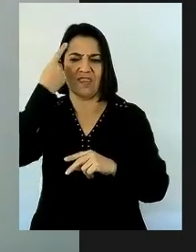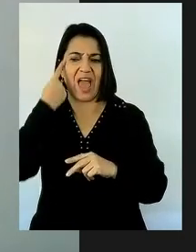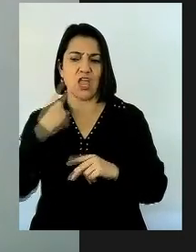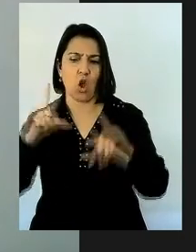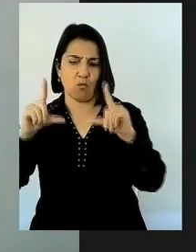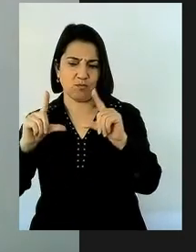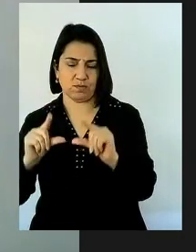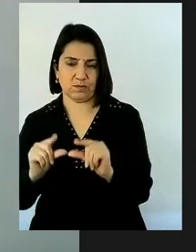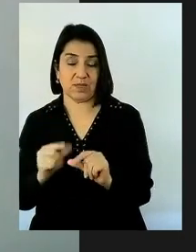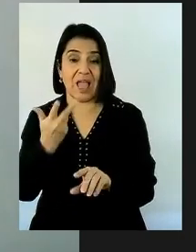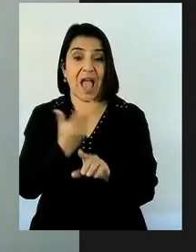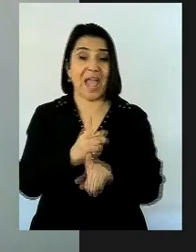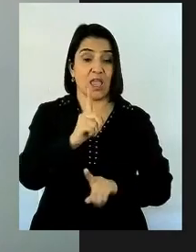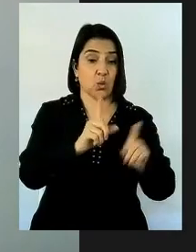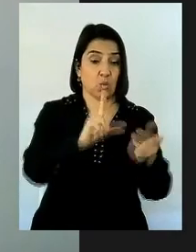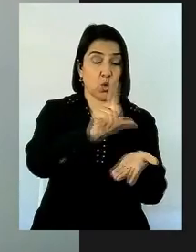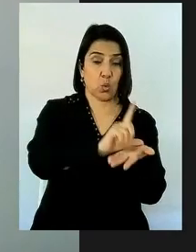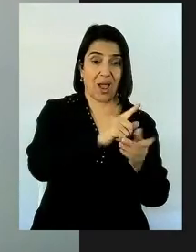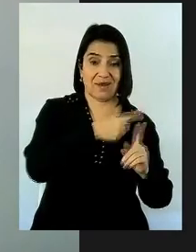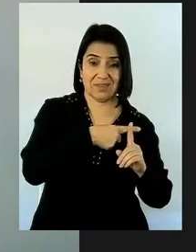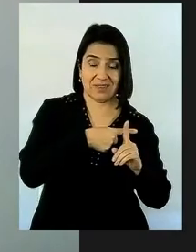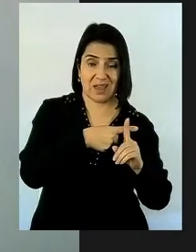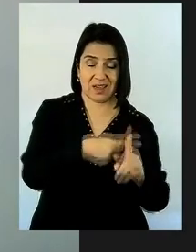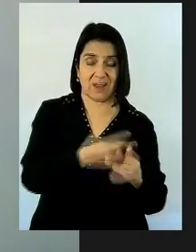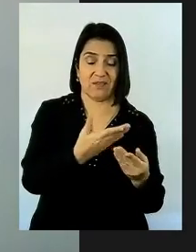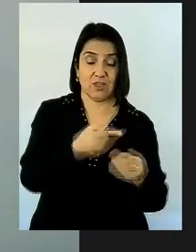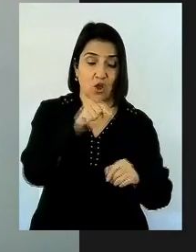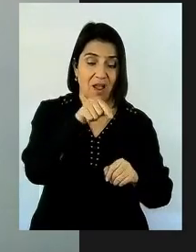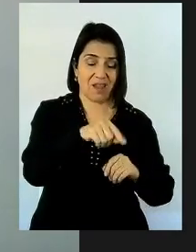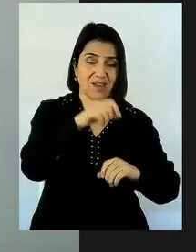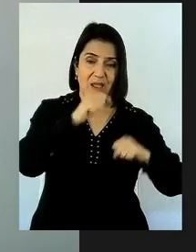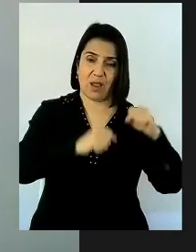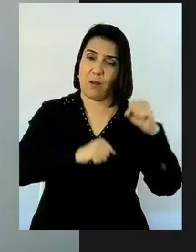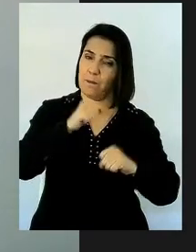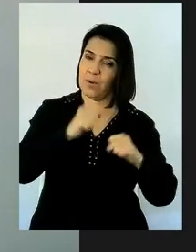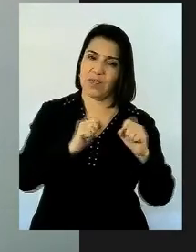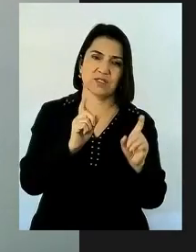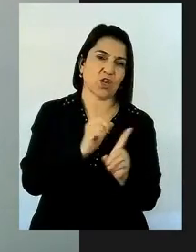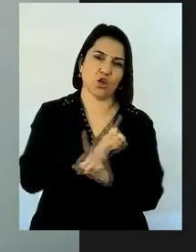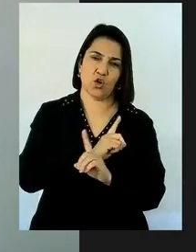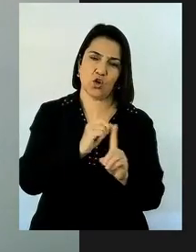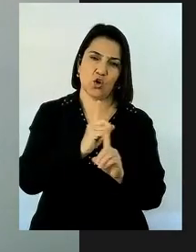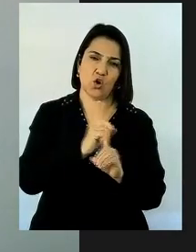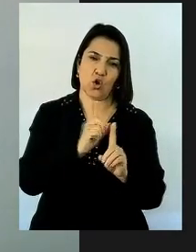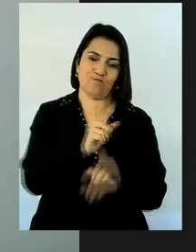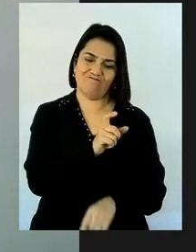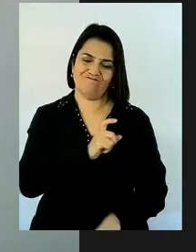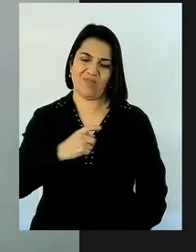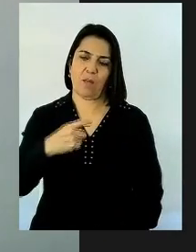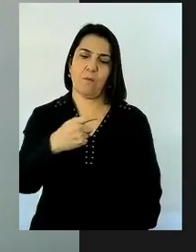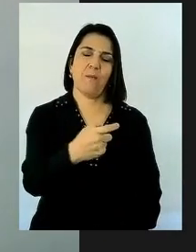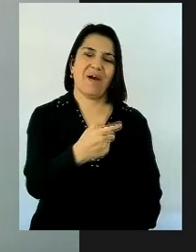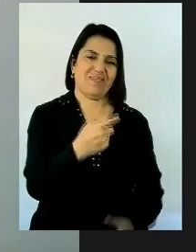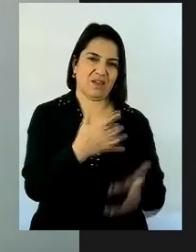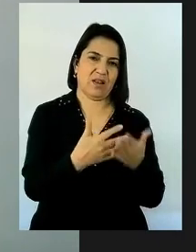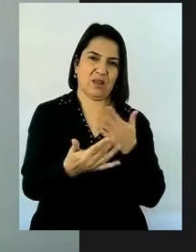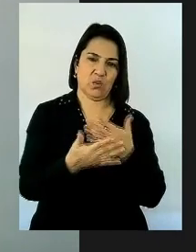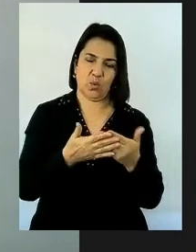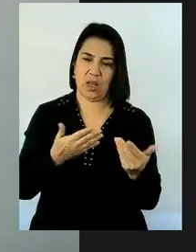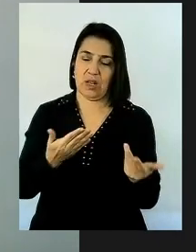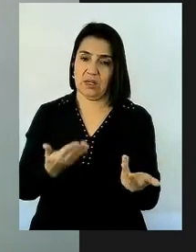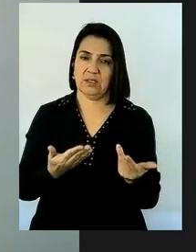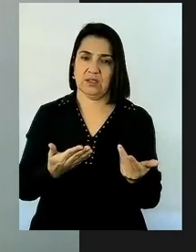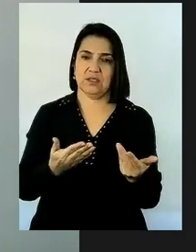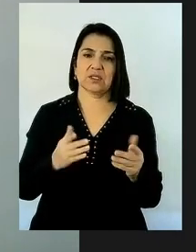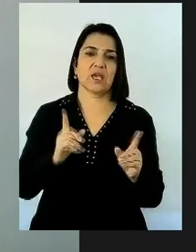de sacrificio donde las empresas no han sido empáticas con la naturaleza y no han